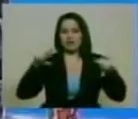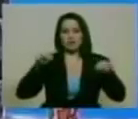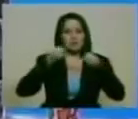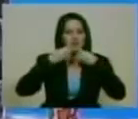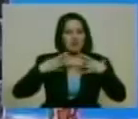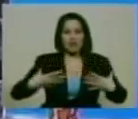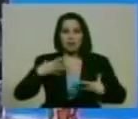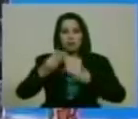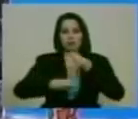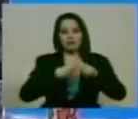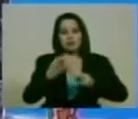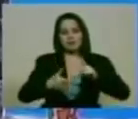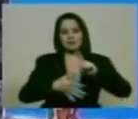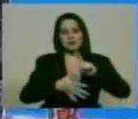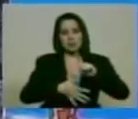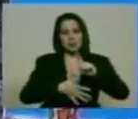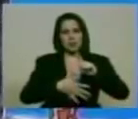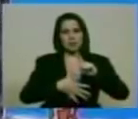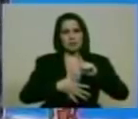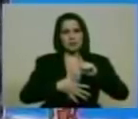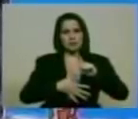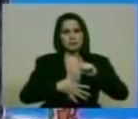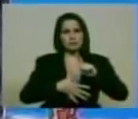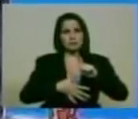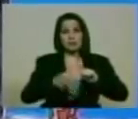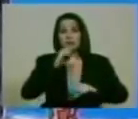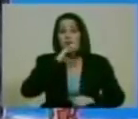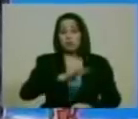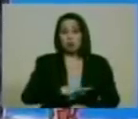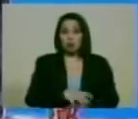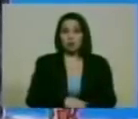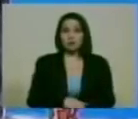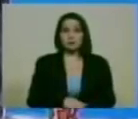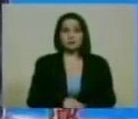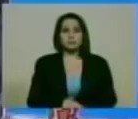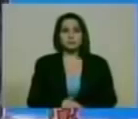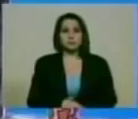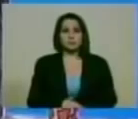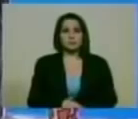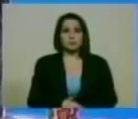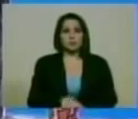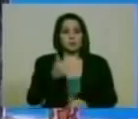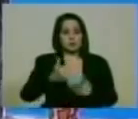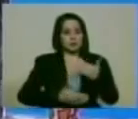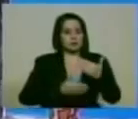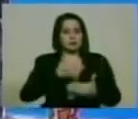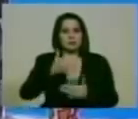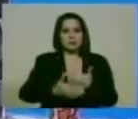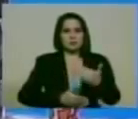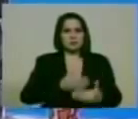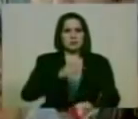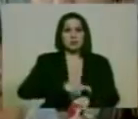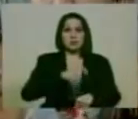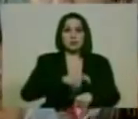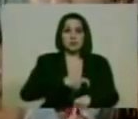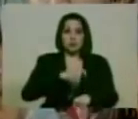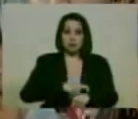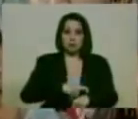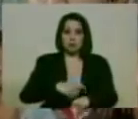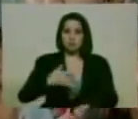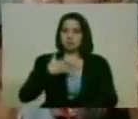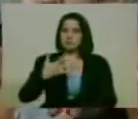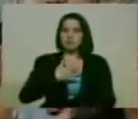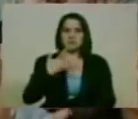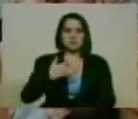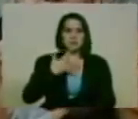está dando en América Latina. Evo es historia, Evo trasciende el tiempo. Yo me siento orgulloso